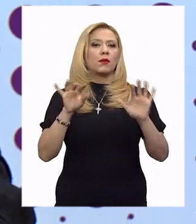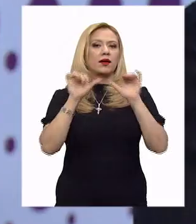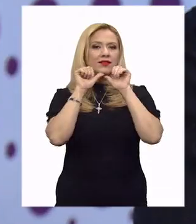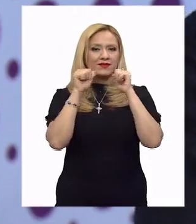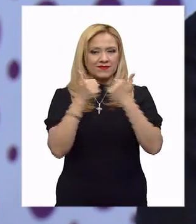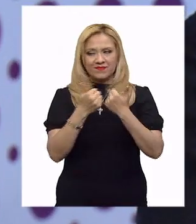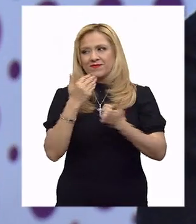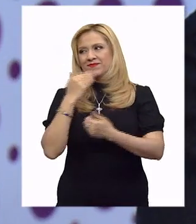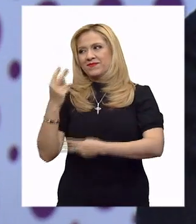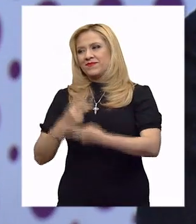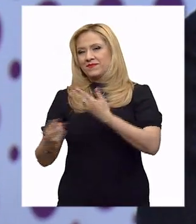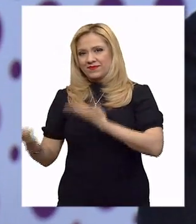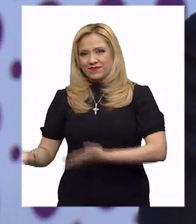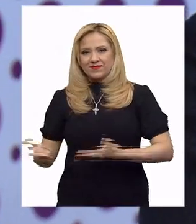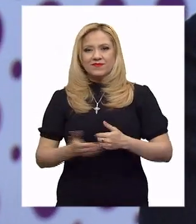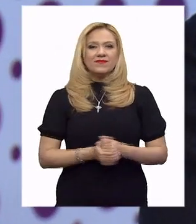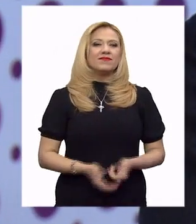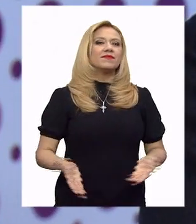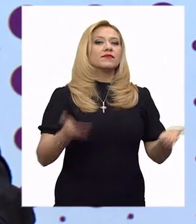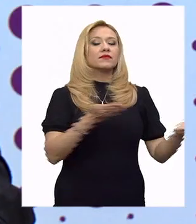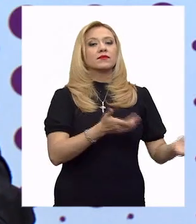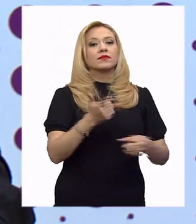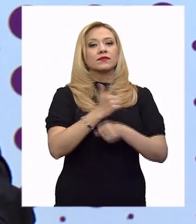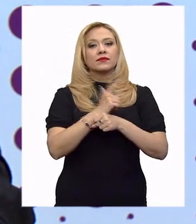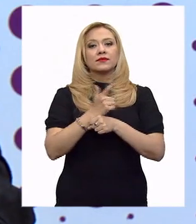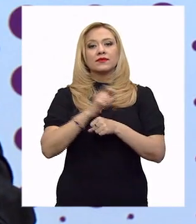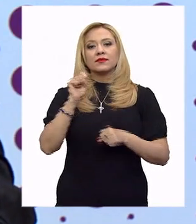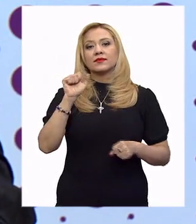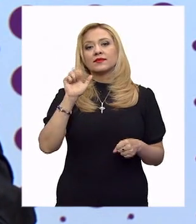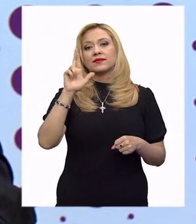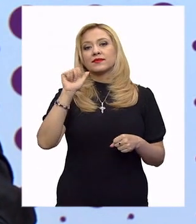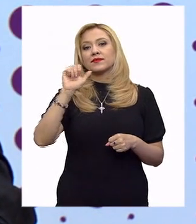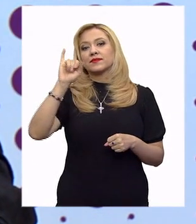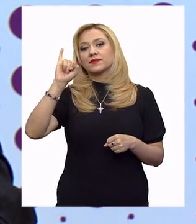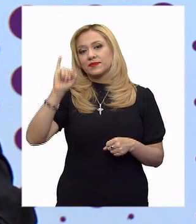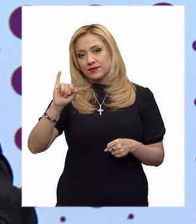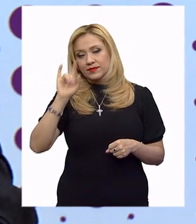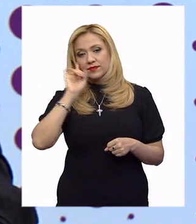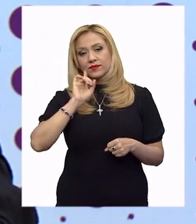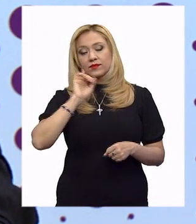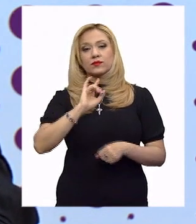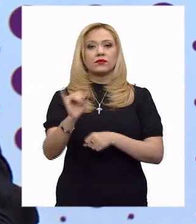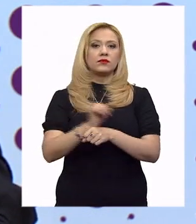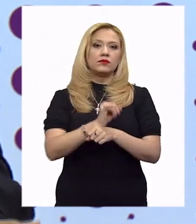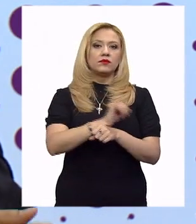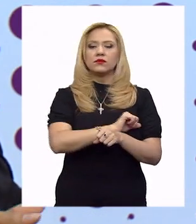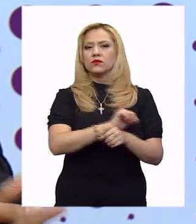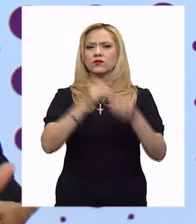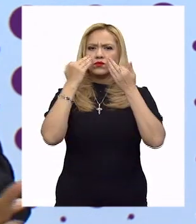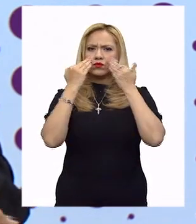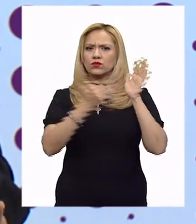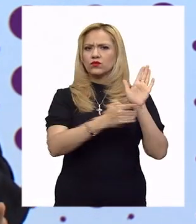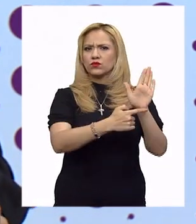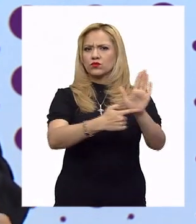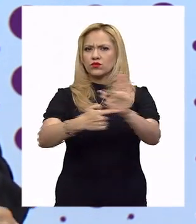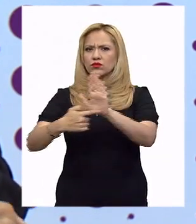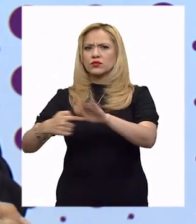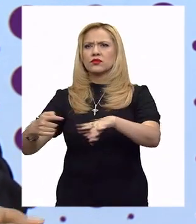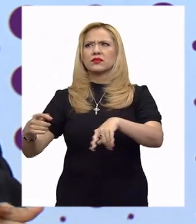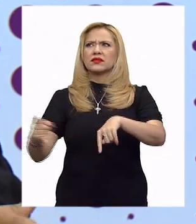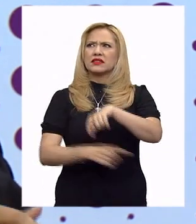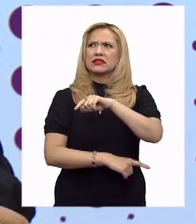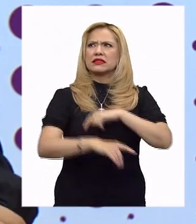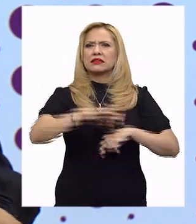Muchas gracias. Asimismo, presento a la licenciada Saraí Salvatierra, quien es investigadora del área de rendición de cuentas y combate a la corrupción de